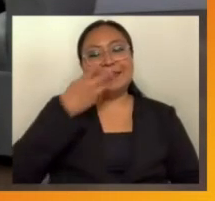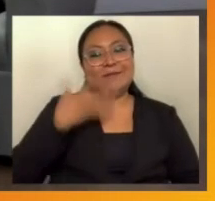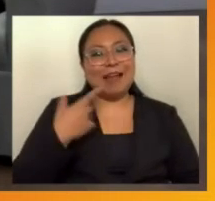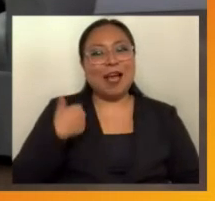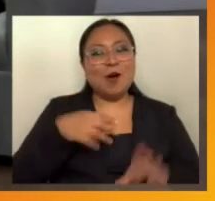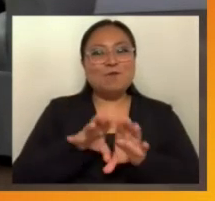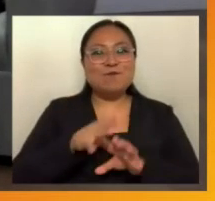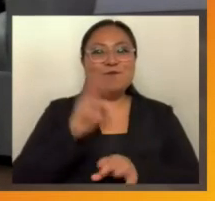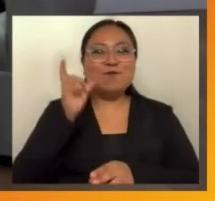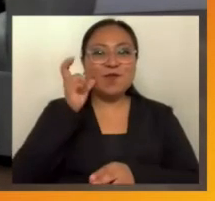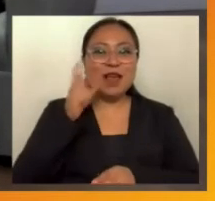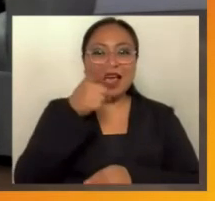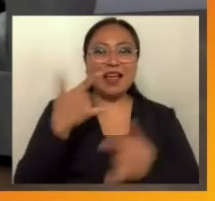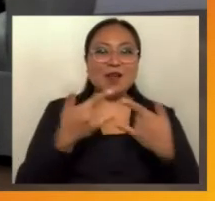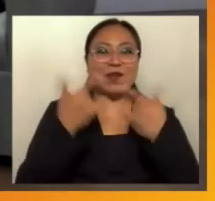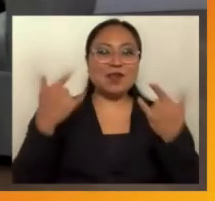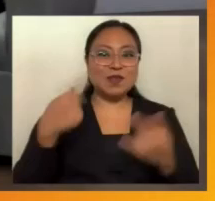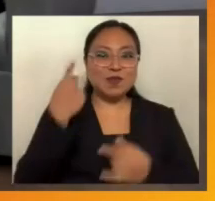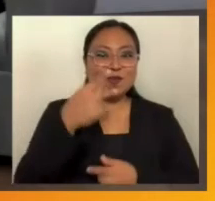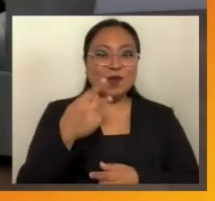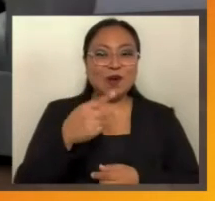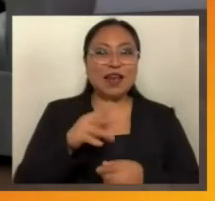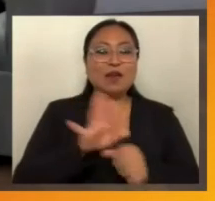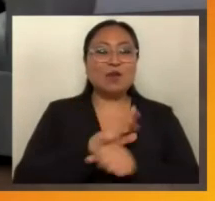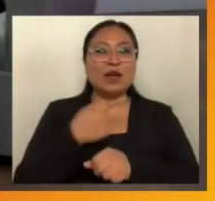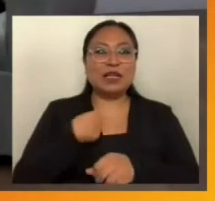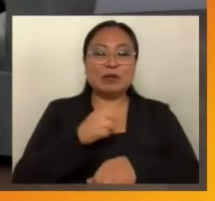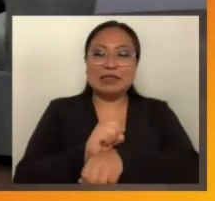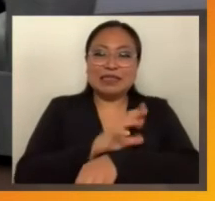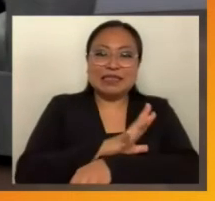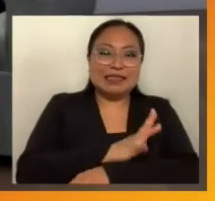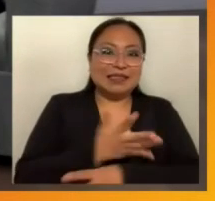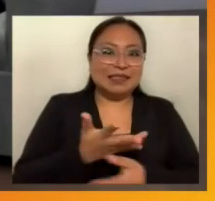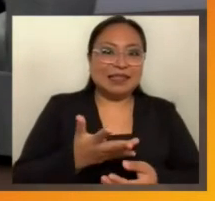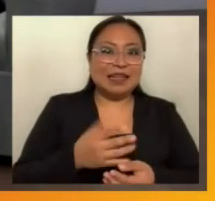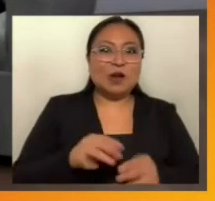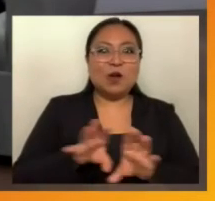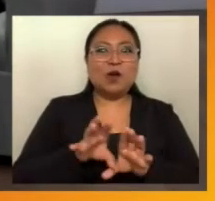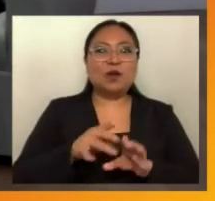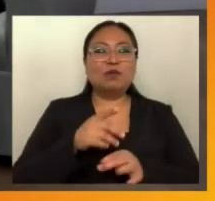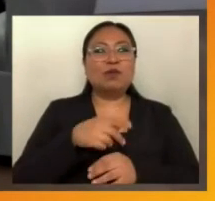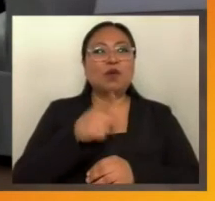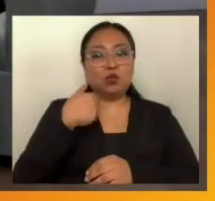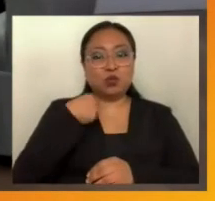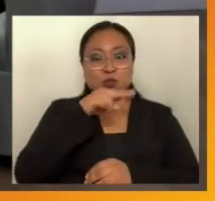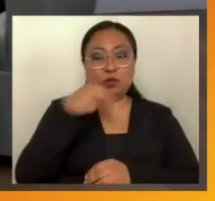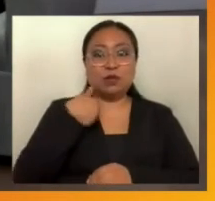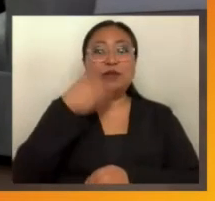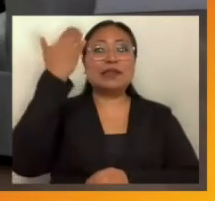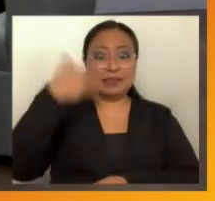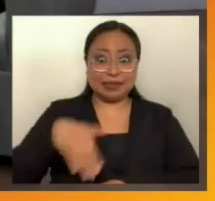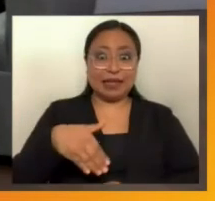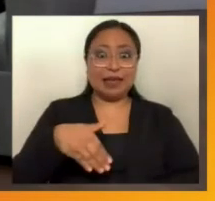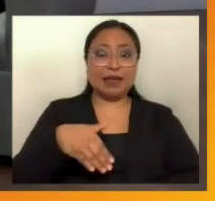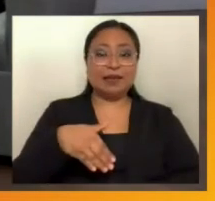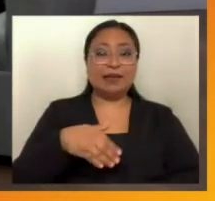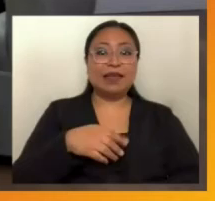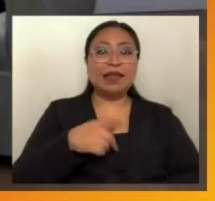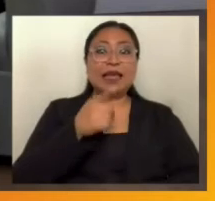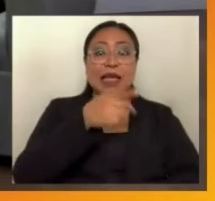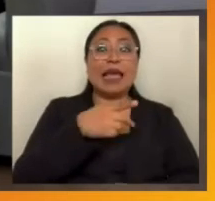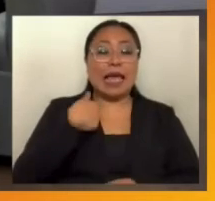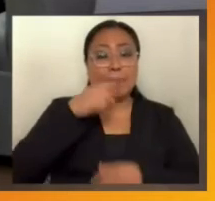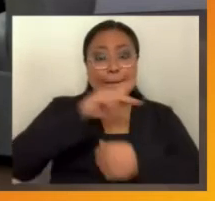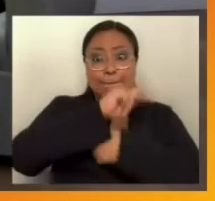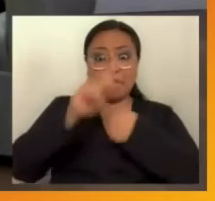porque nos mueve, nos motiva fibras muy, muy sensibles. Sí. Finalmente sabemos que pues en nuestro